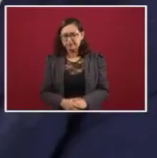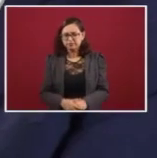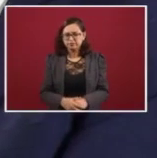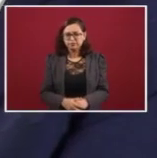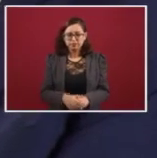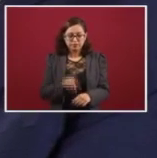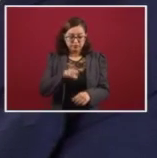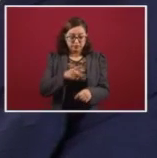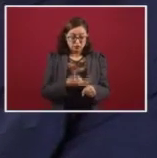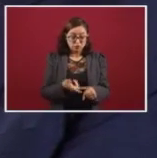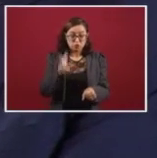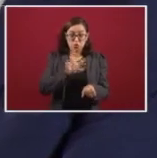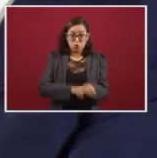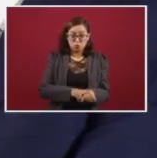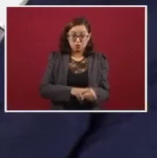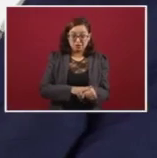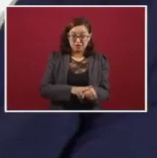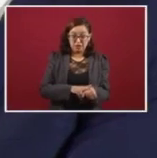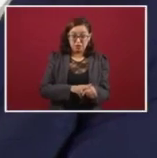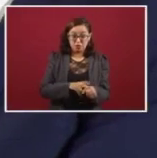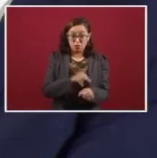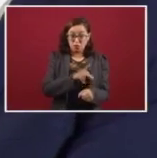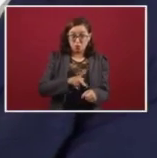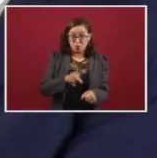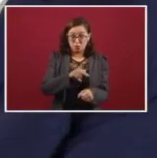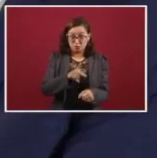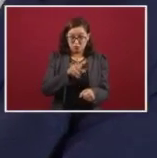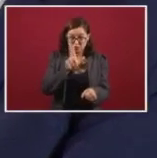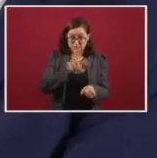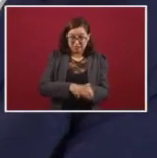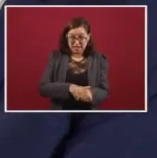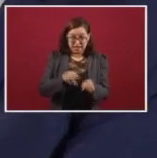del hospital. Ya no hablemos de la comunidad.